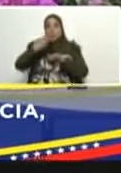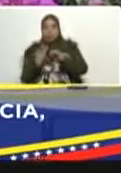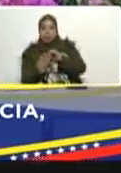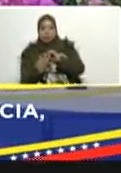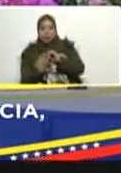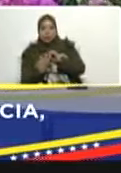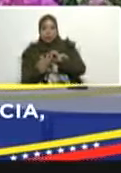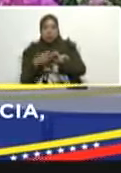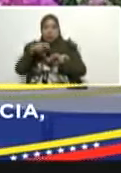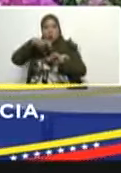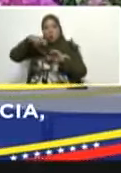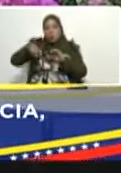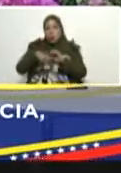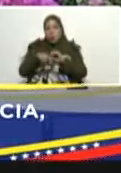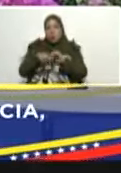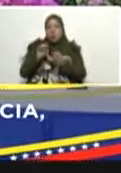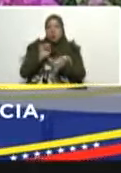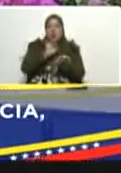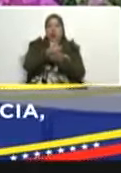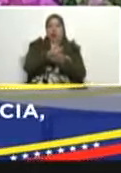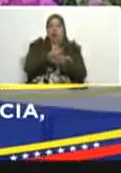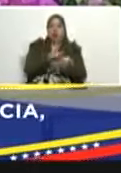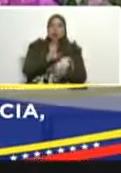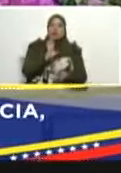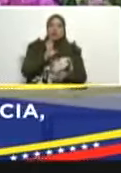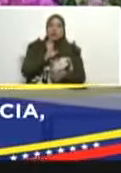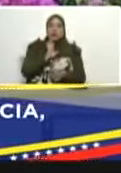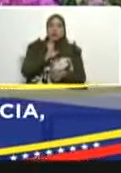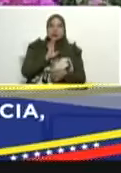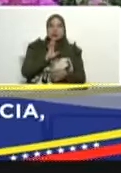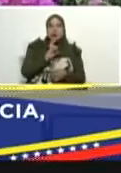para abajo. Fuera calima, ¿no?